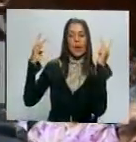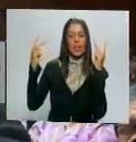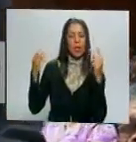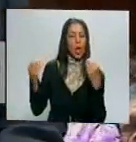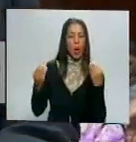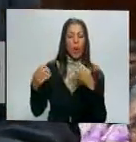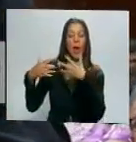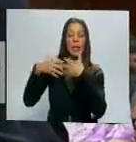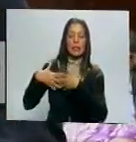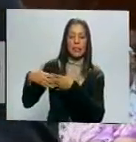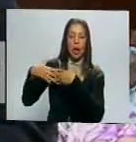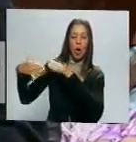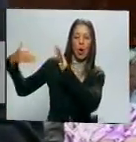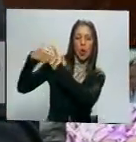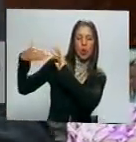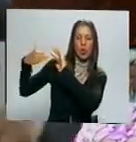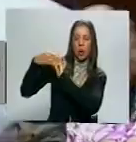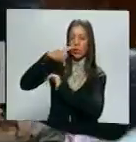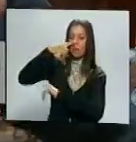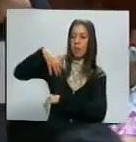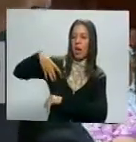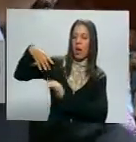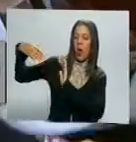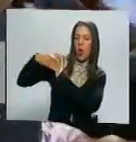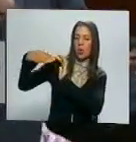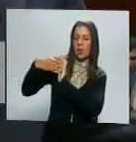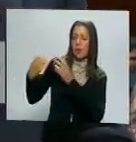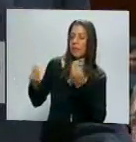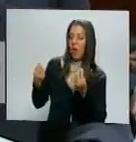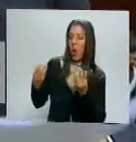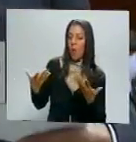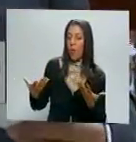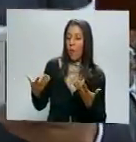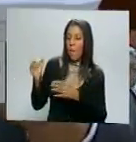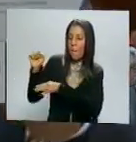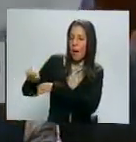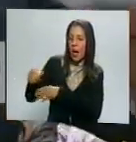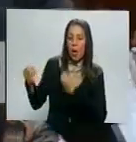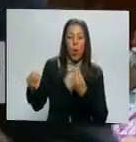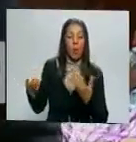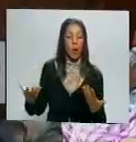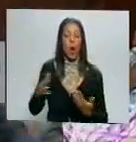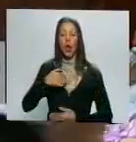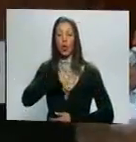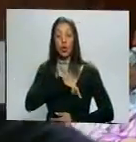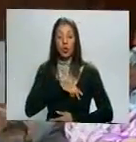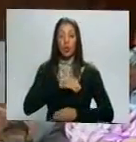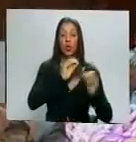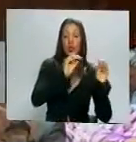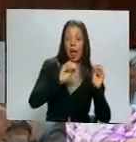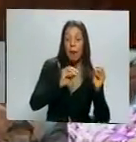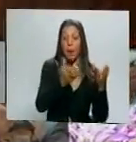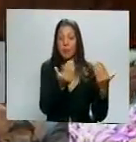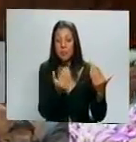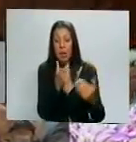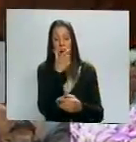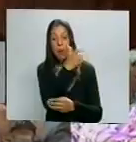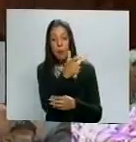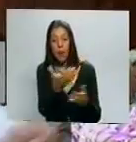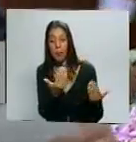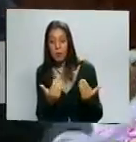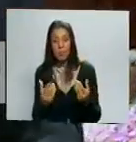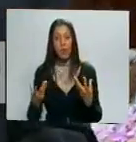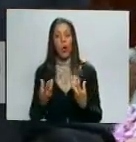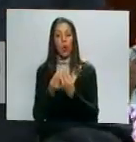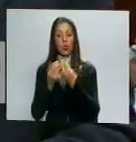el imperialismo y la oligarquía contra la patria? Llegando, movilizando, incorporando al pueblo a la tarea.